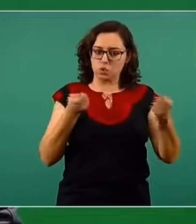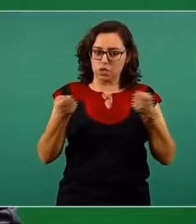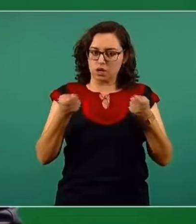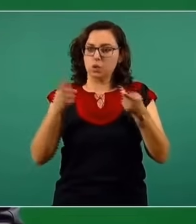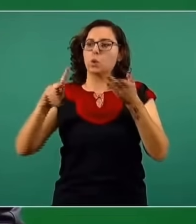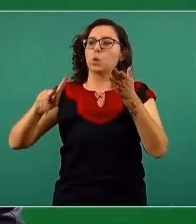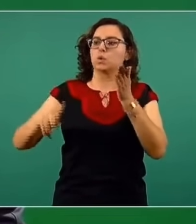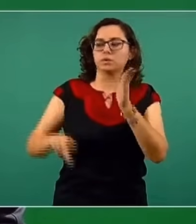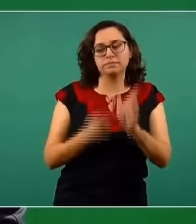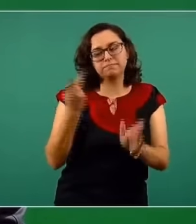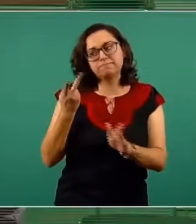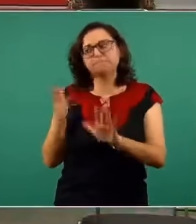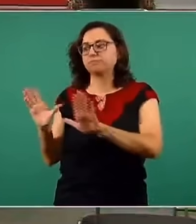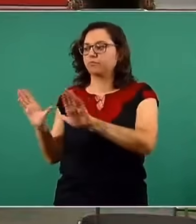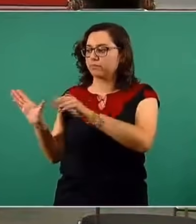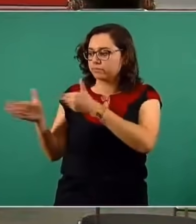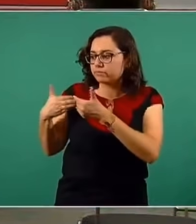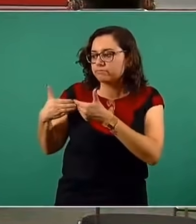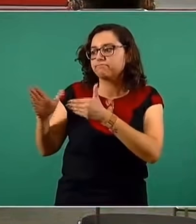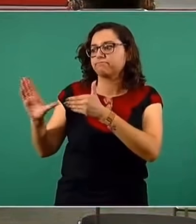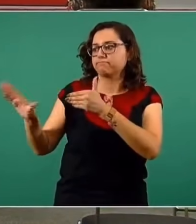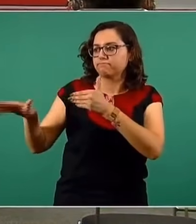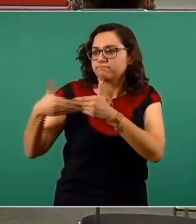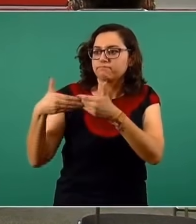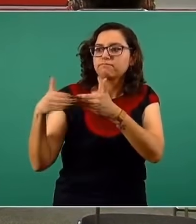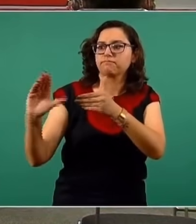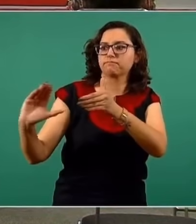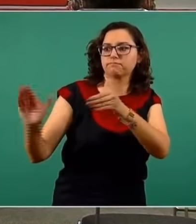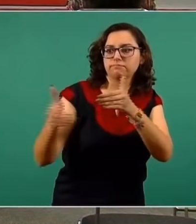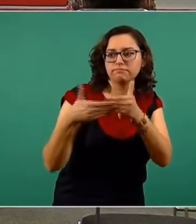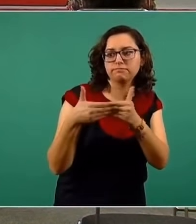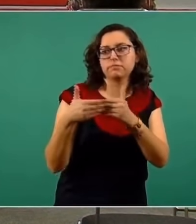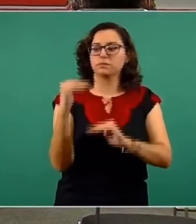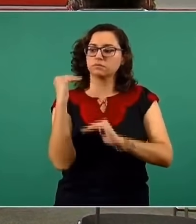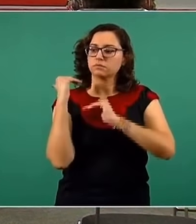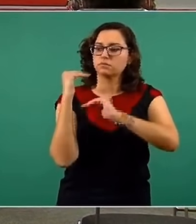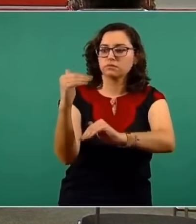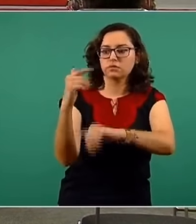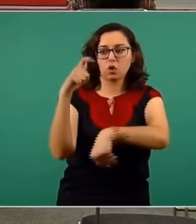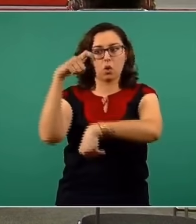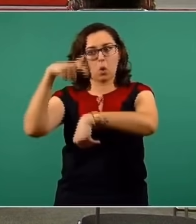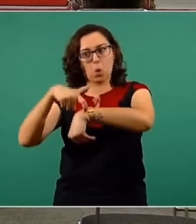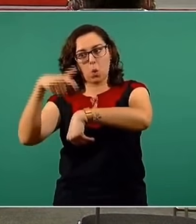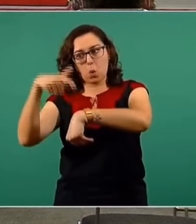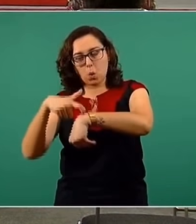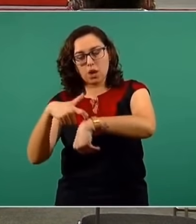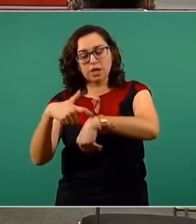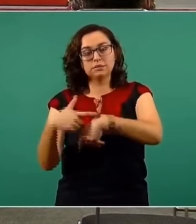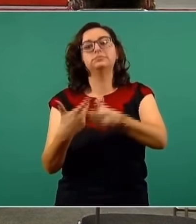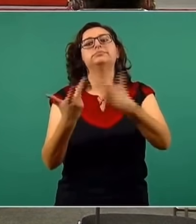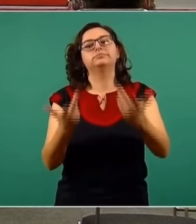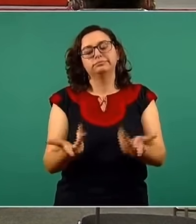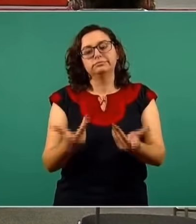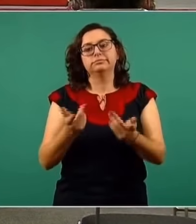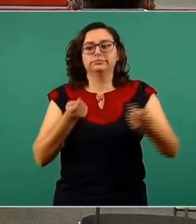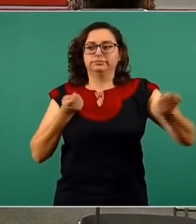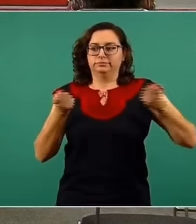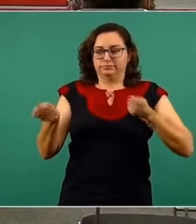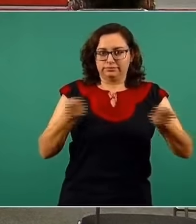poner aforos limitados, poner horarios limitados, y confiamos en que eso va a ser que Campeche recupere